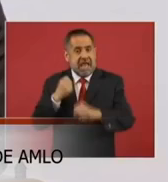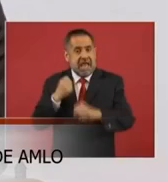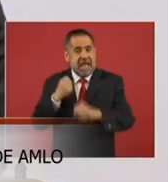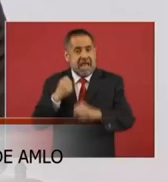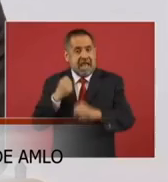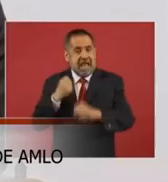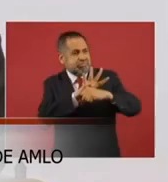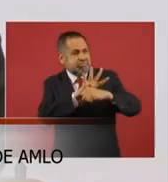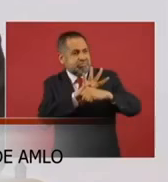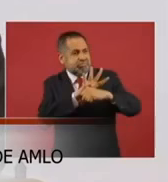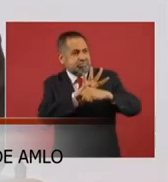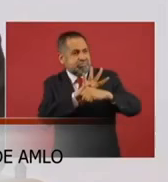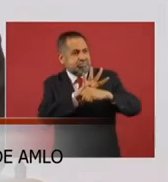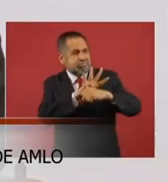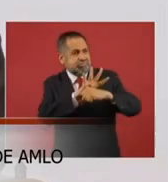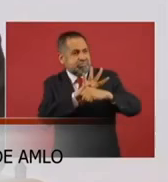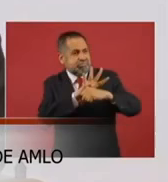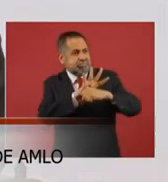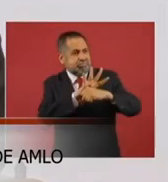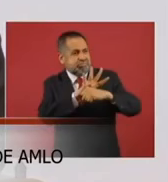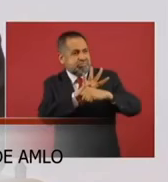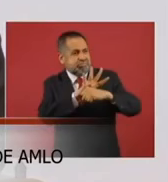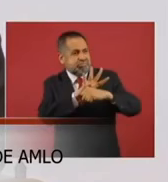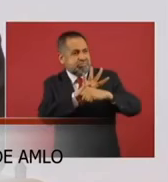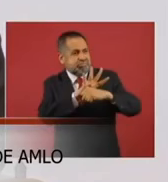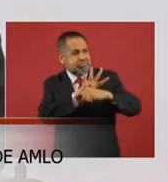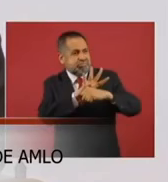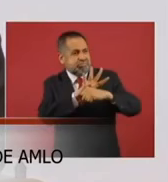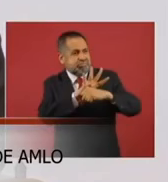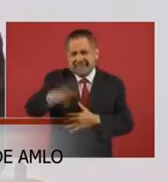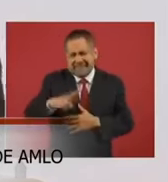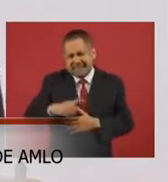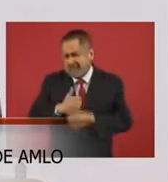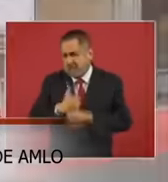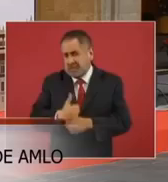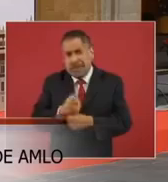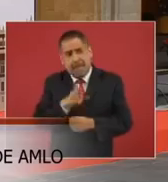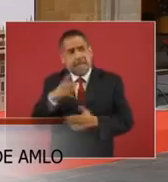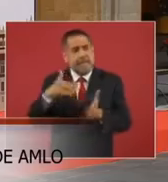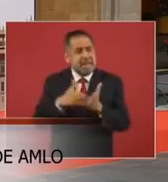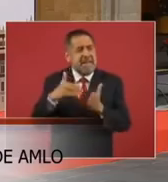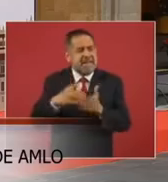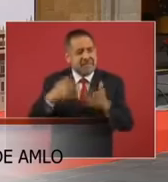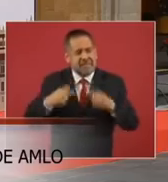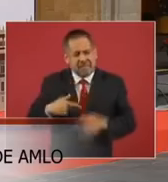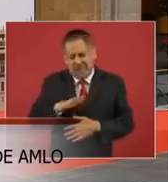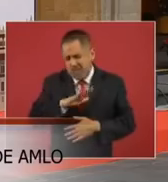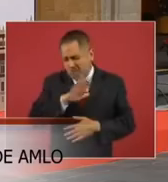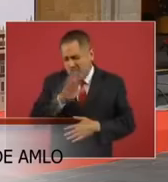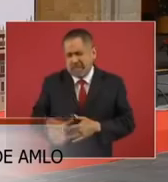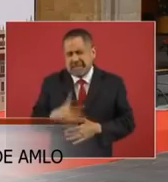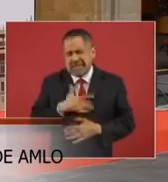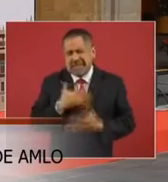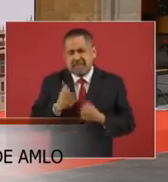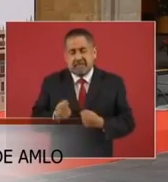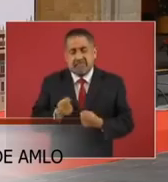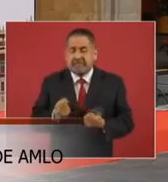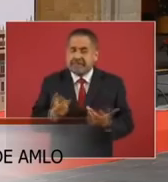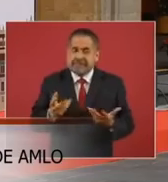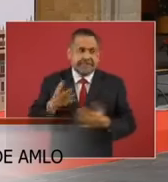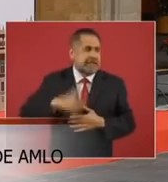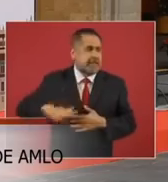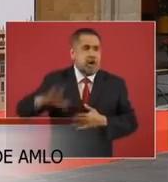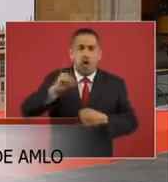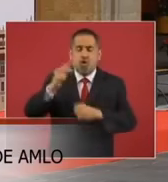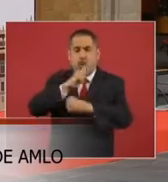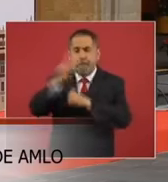alta, pero hay otras que lo ubican en el 57%. Promedio 60% de aprobación, que es una muy buena aprobación, por cierto, para un presidente en